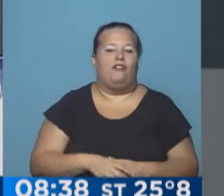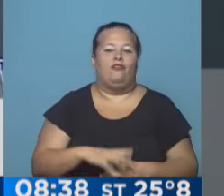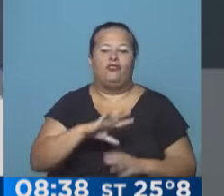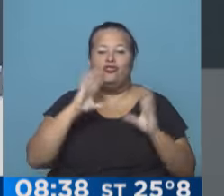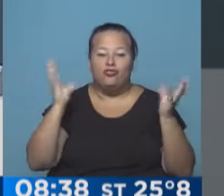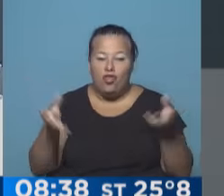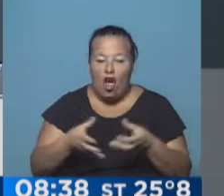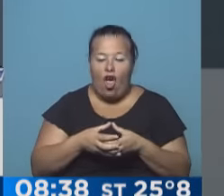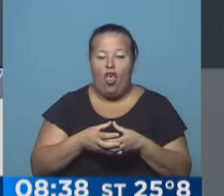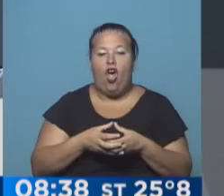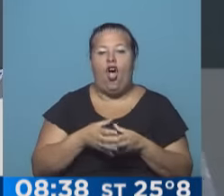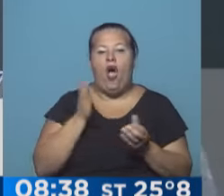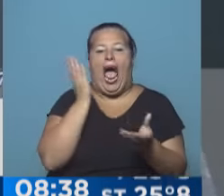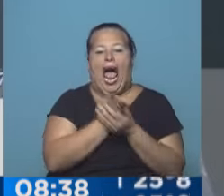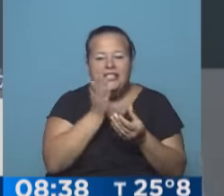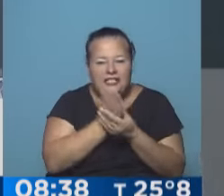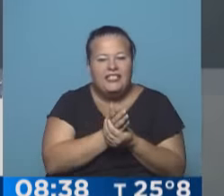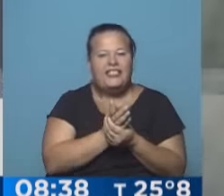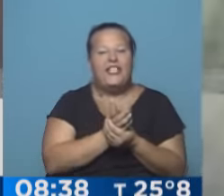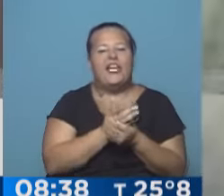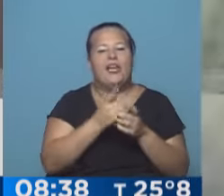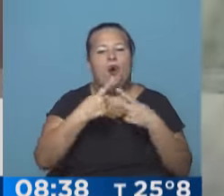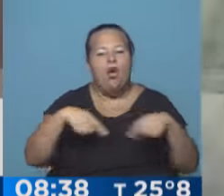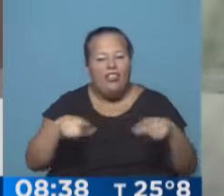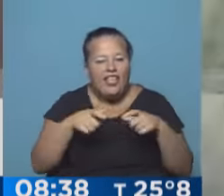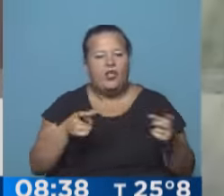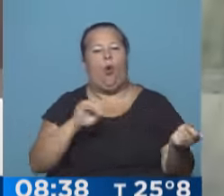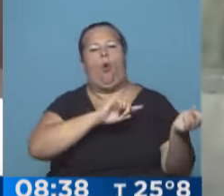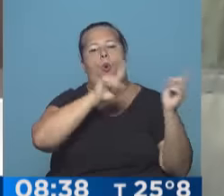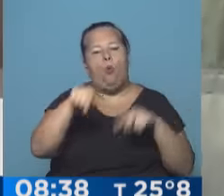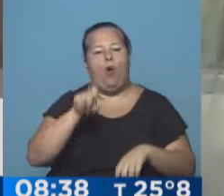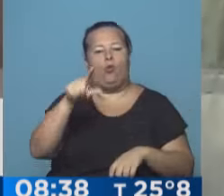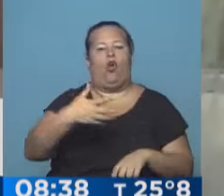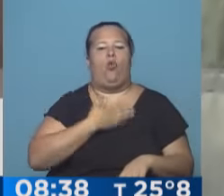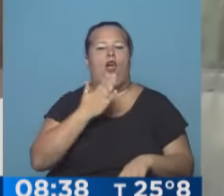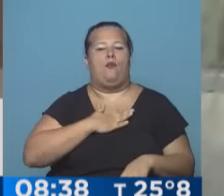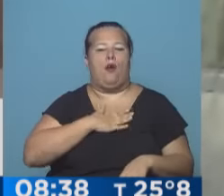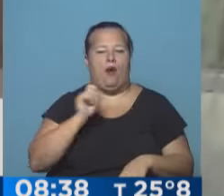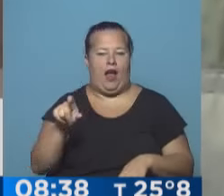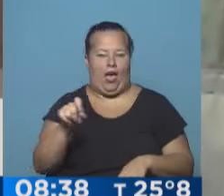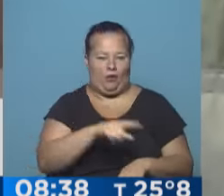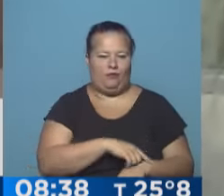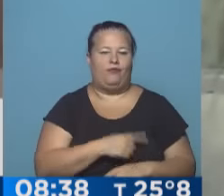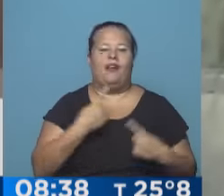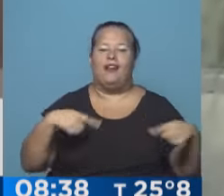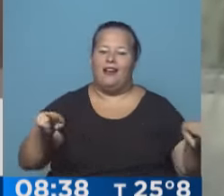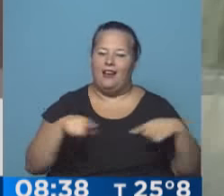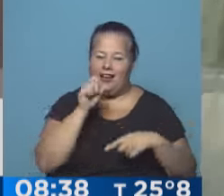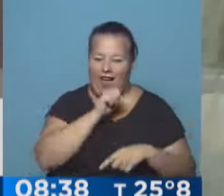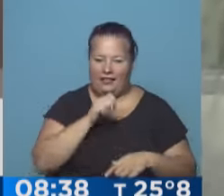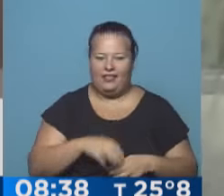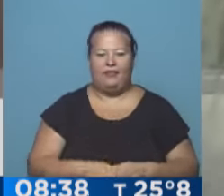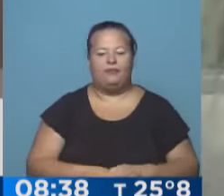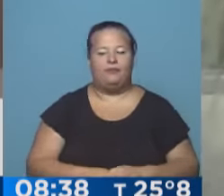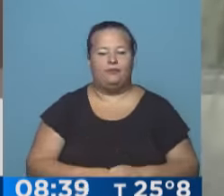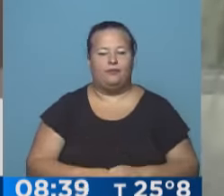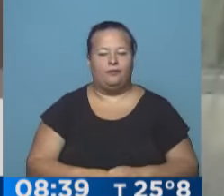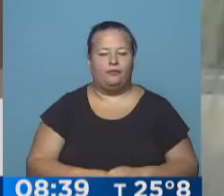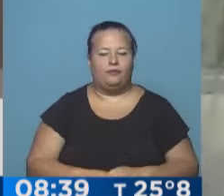esos archivos, todos esos masters vuelven a sus legítimos dueños. Búsquenme,